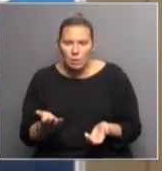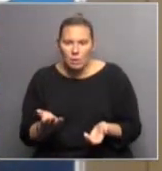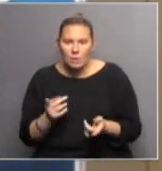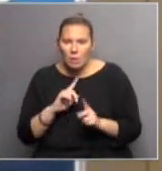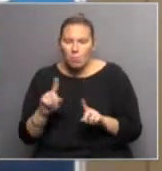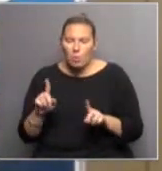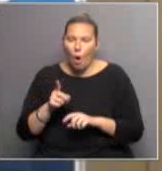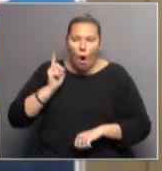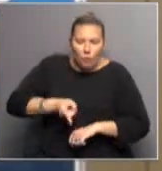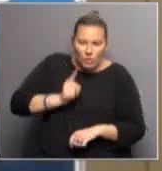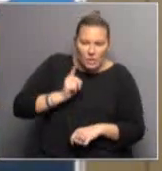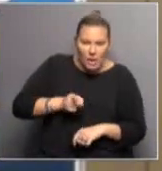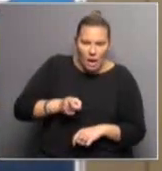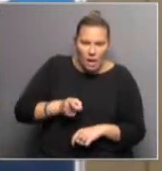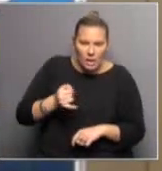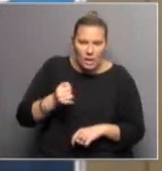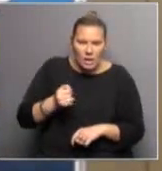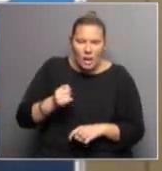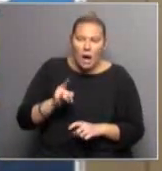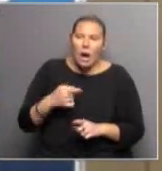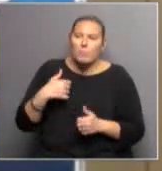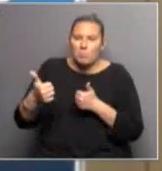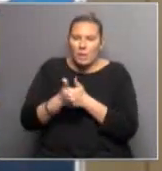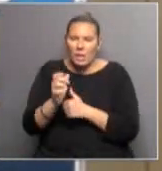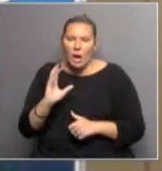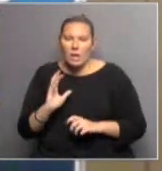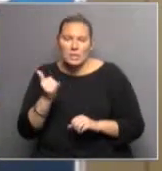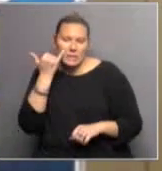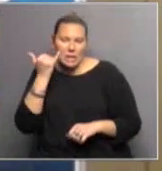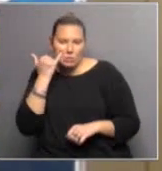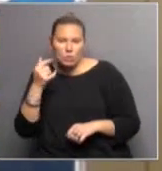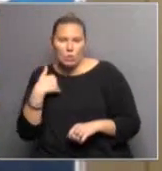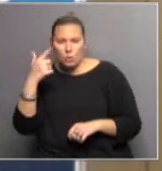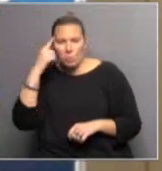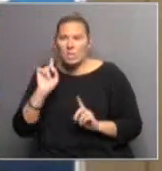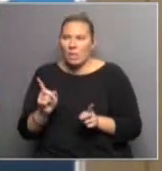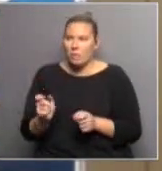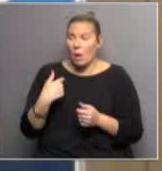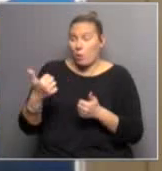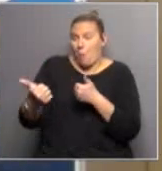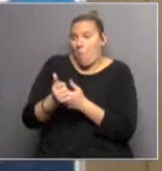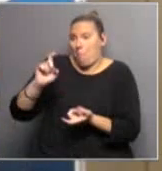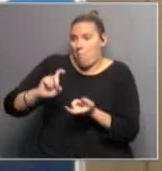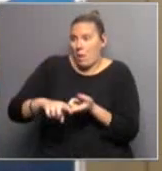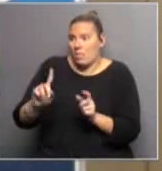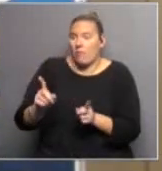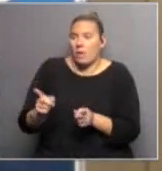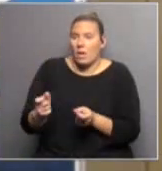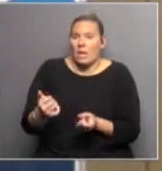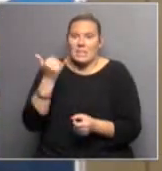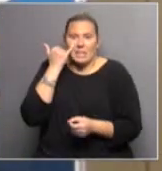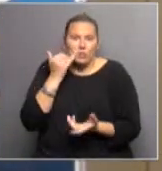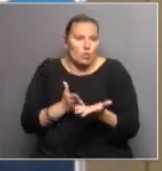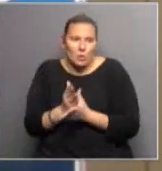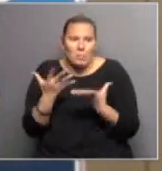forzar a mi pareja a tener sexo es violencia y yo eso no lo sabía porque pensé que ella me lo debía dar porque es mi mujer. Y por